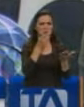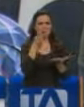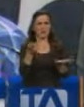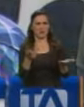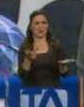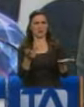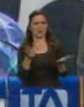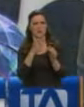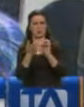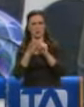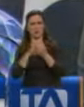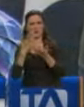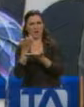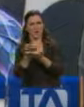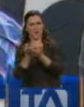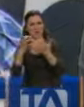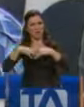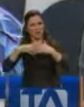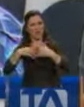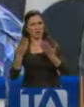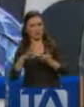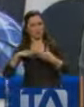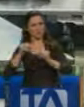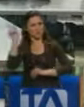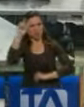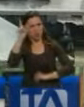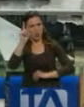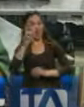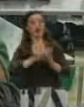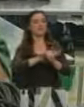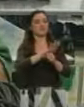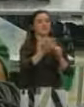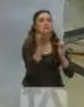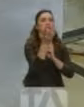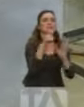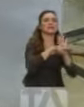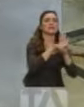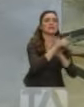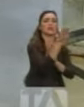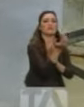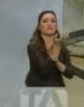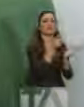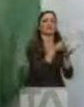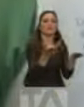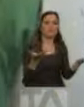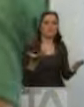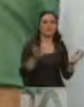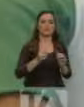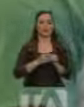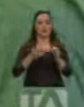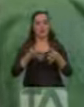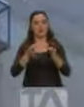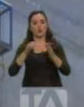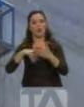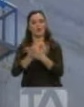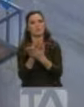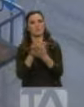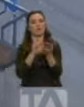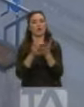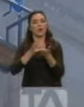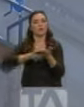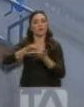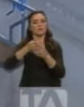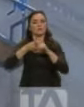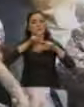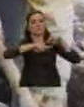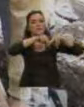busca, ¿no es cierto?, resolver la crisis, se va a afectar a la jubilación patronal. La iniciativa apunta a introducir nuevas formas de contratación en el sector